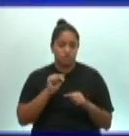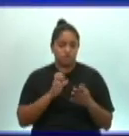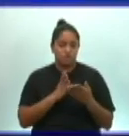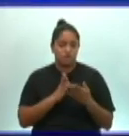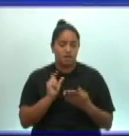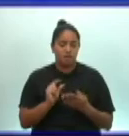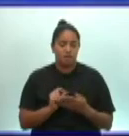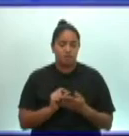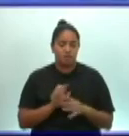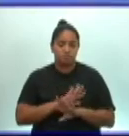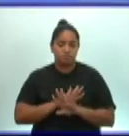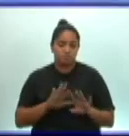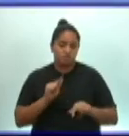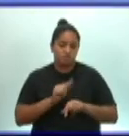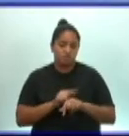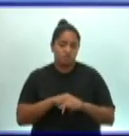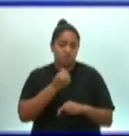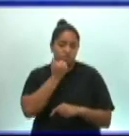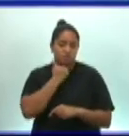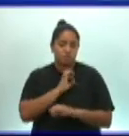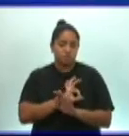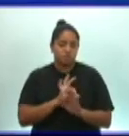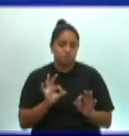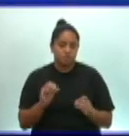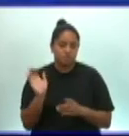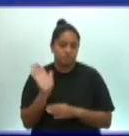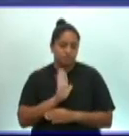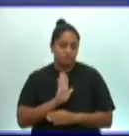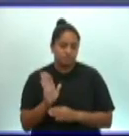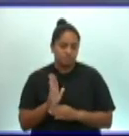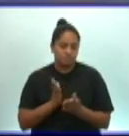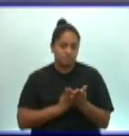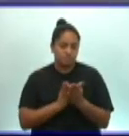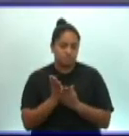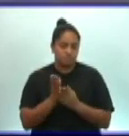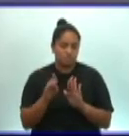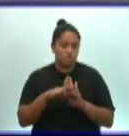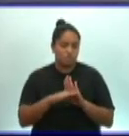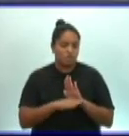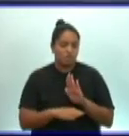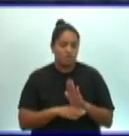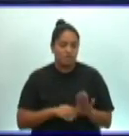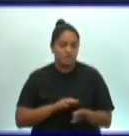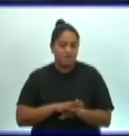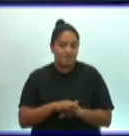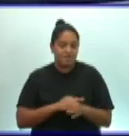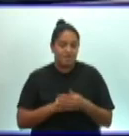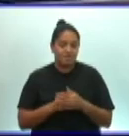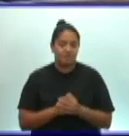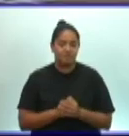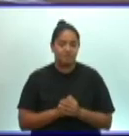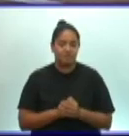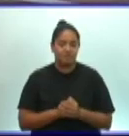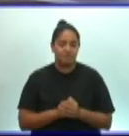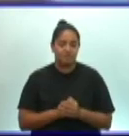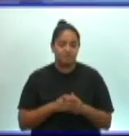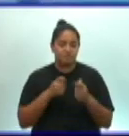no queda tiempo para más. Solamente despedirme, siga tomando todas las medidas higiénico-sanitarias para combatir la